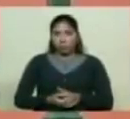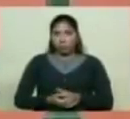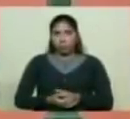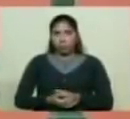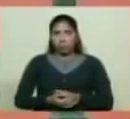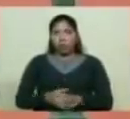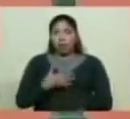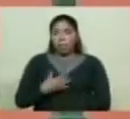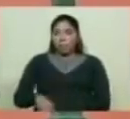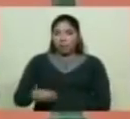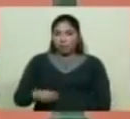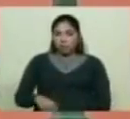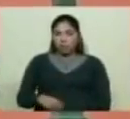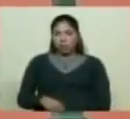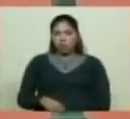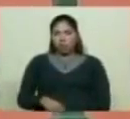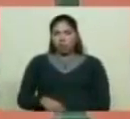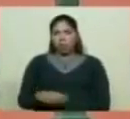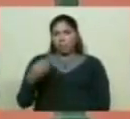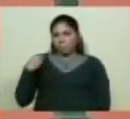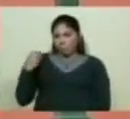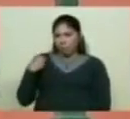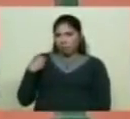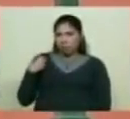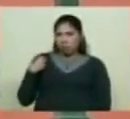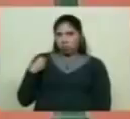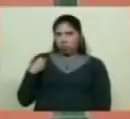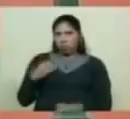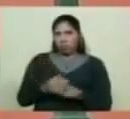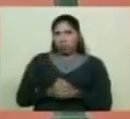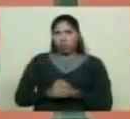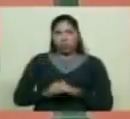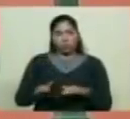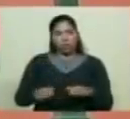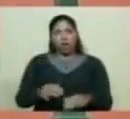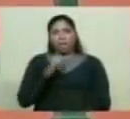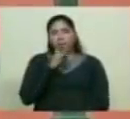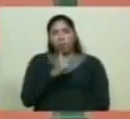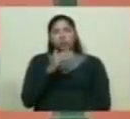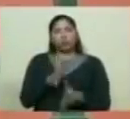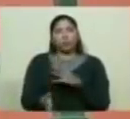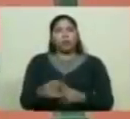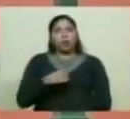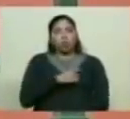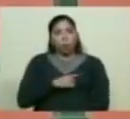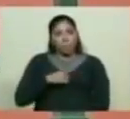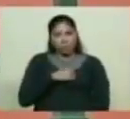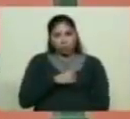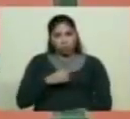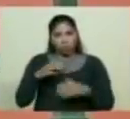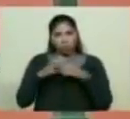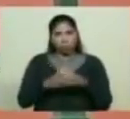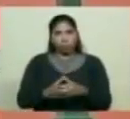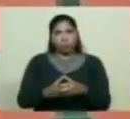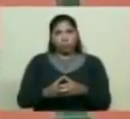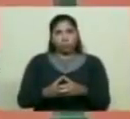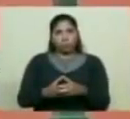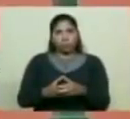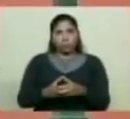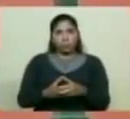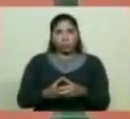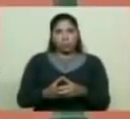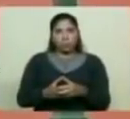república me ha pedido que anuncie la comisión presidencial que